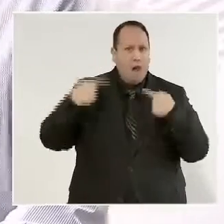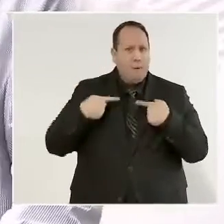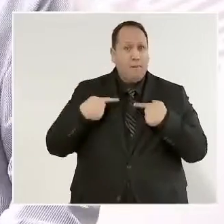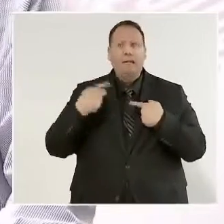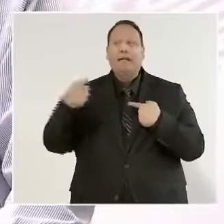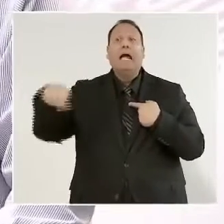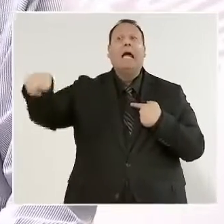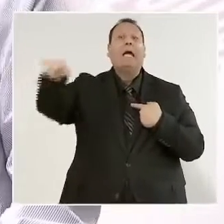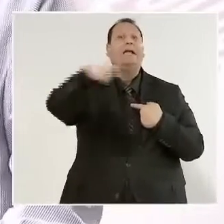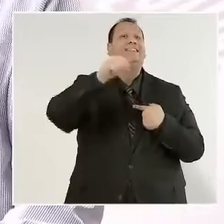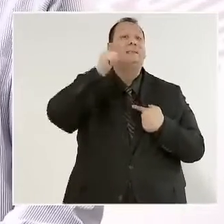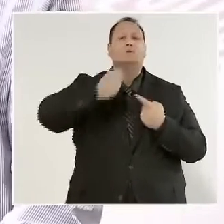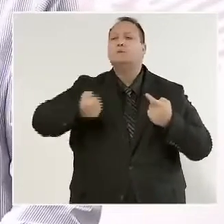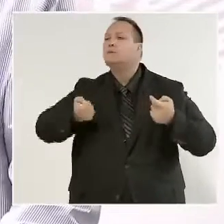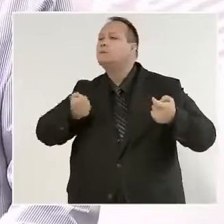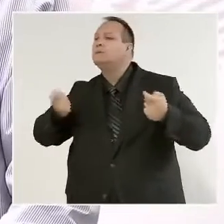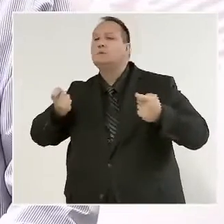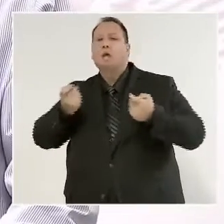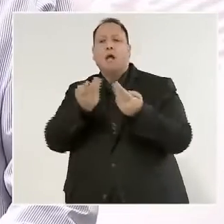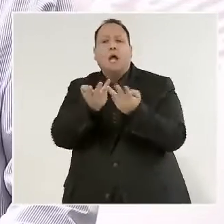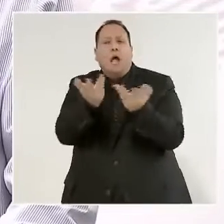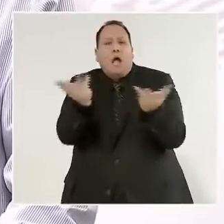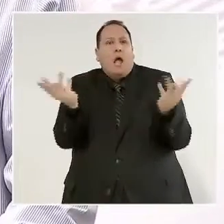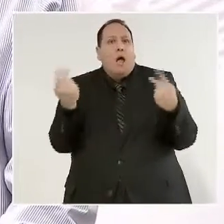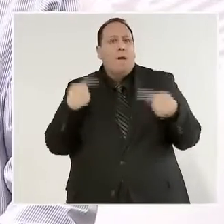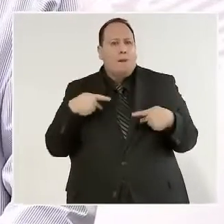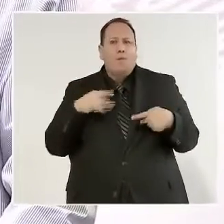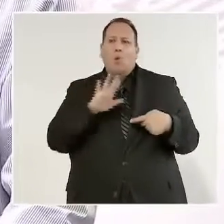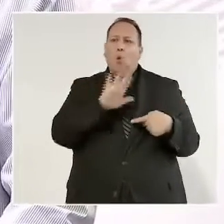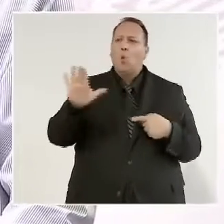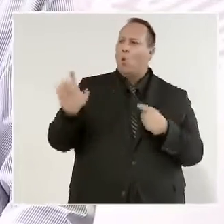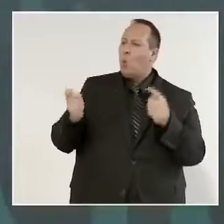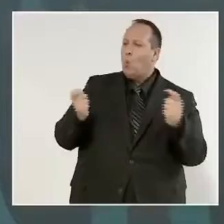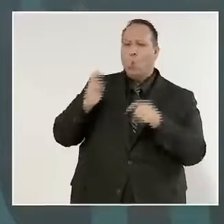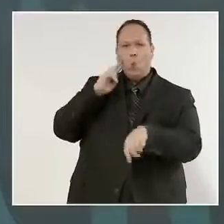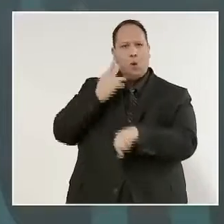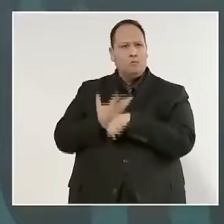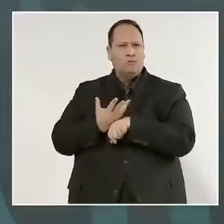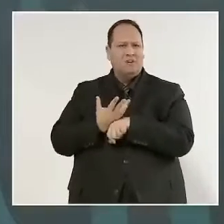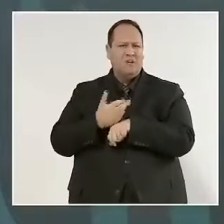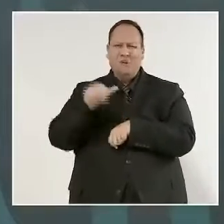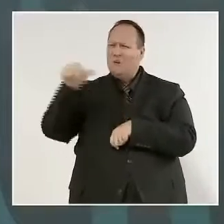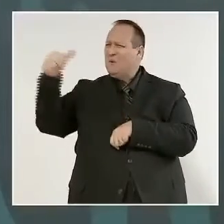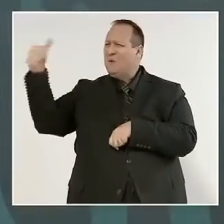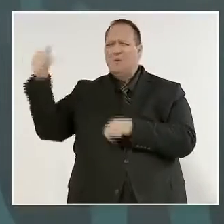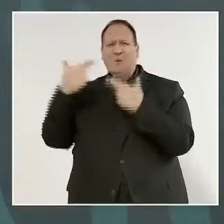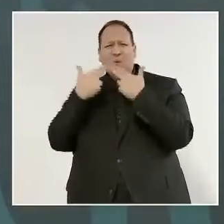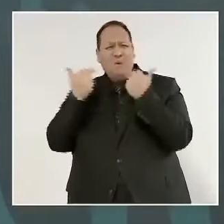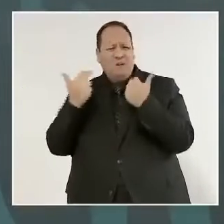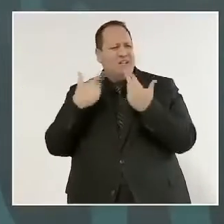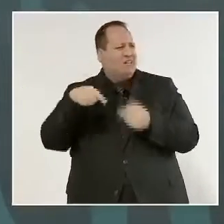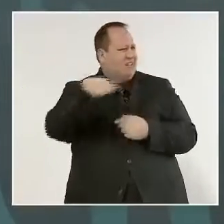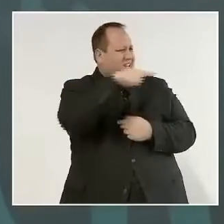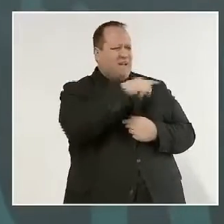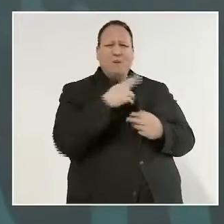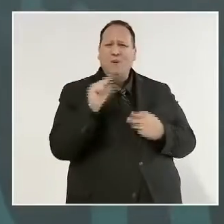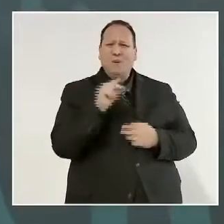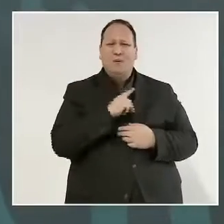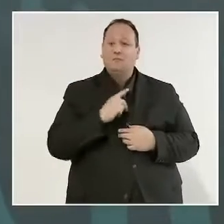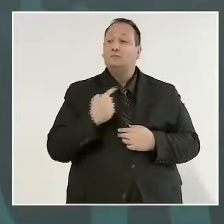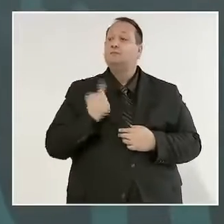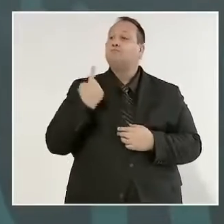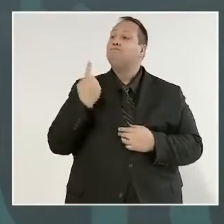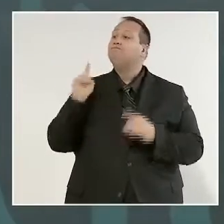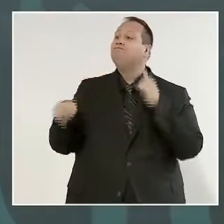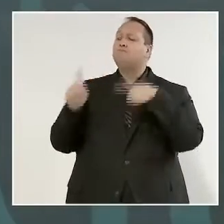las riendas del poder en sus manos. Nadie debe sentirse